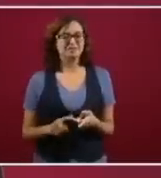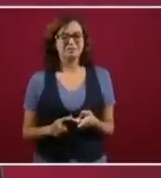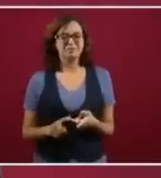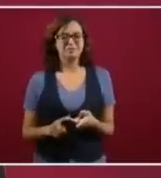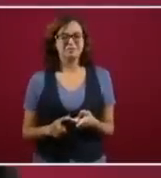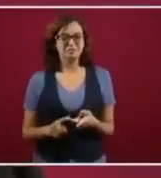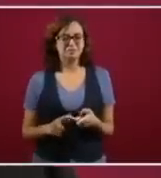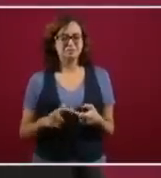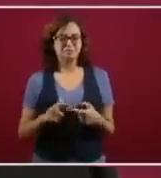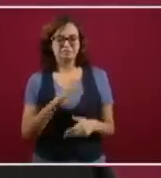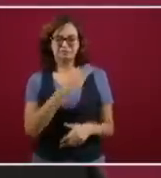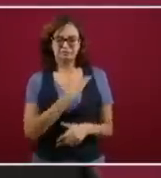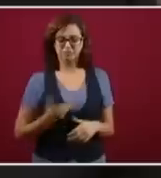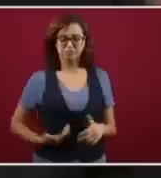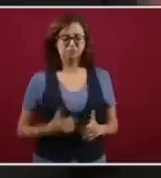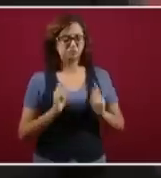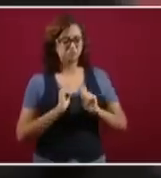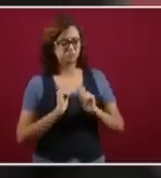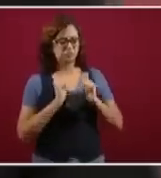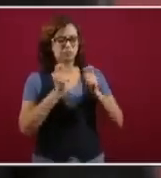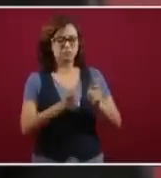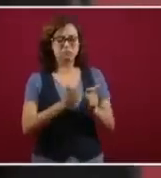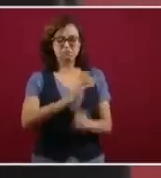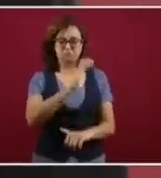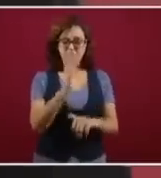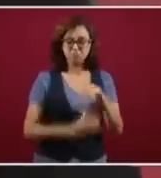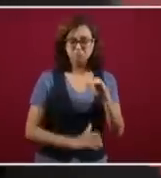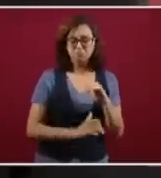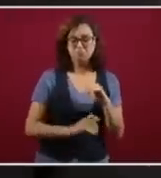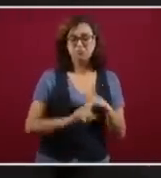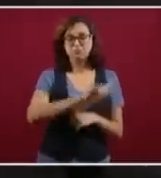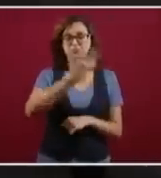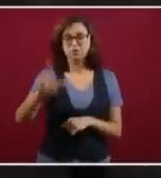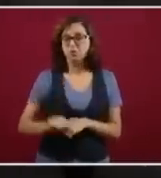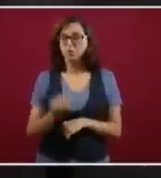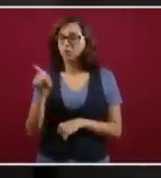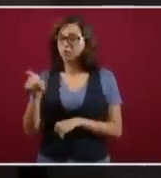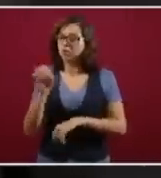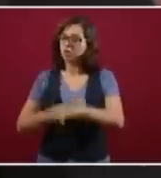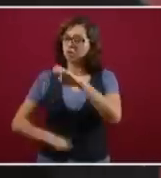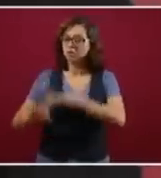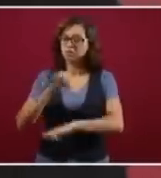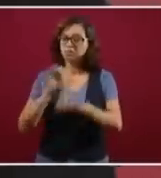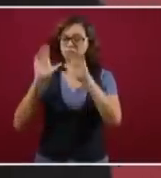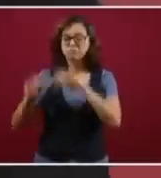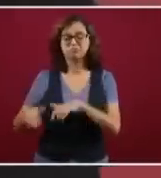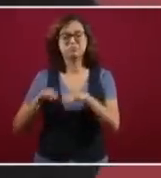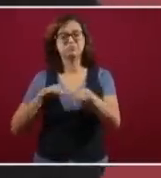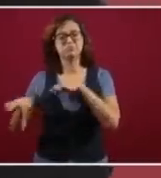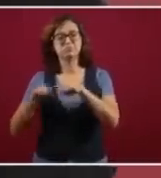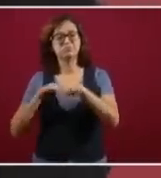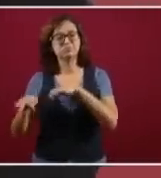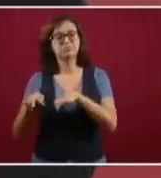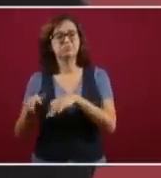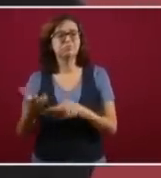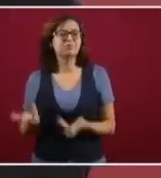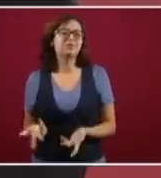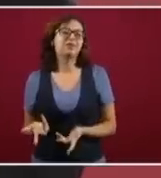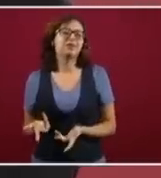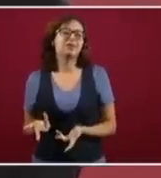que terminan y se van a trabajar a las empresas que